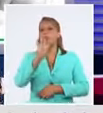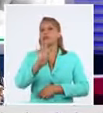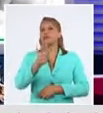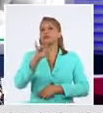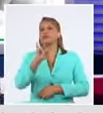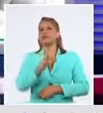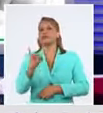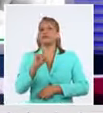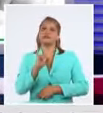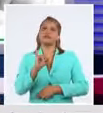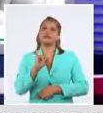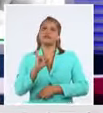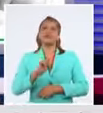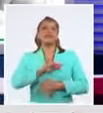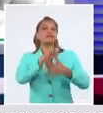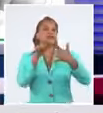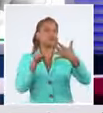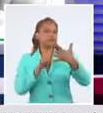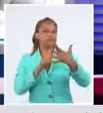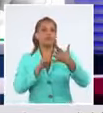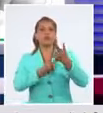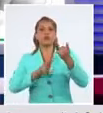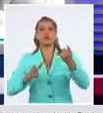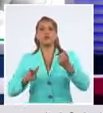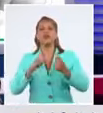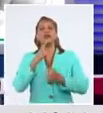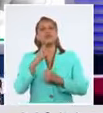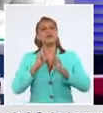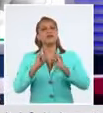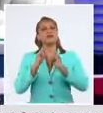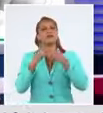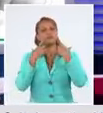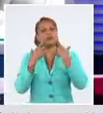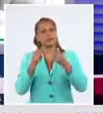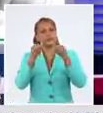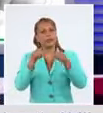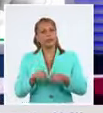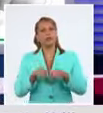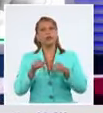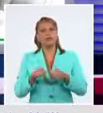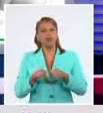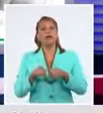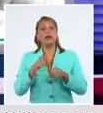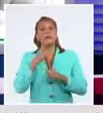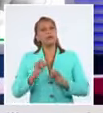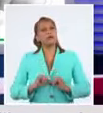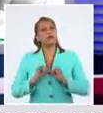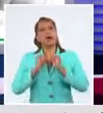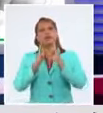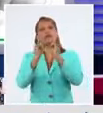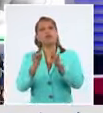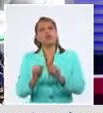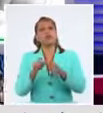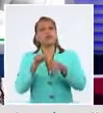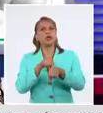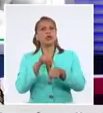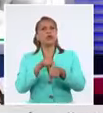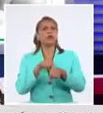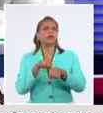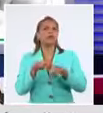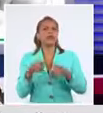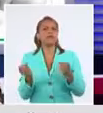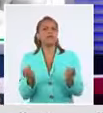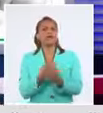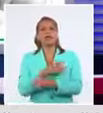466. Son los datos más relevantes de esta conferencia de prensa, pero ya anunciamos que tenemos hoy un momento dedicado a la aclaración